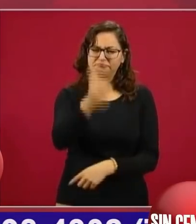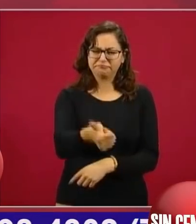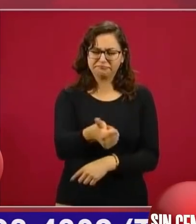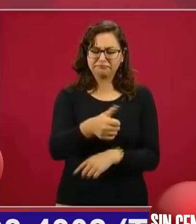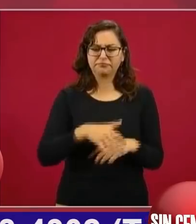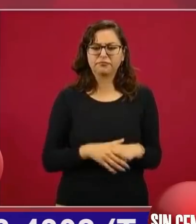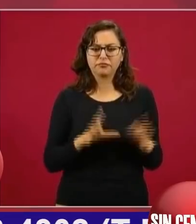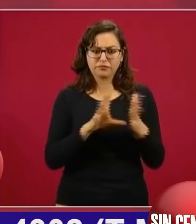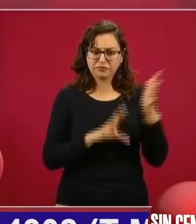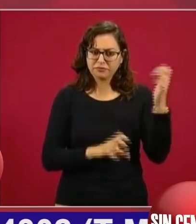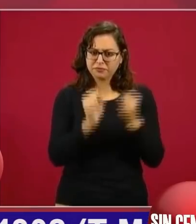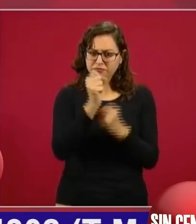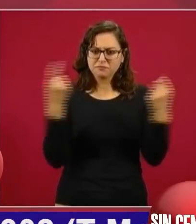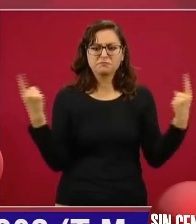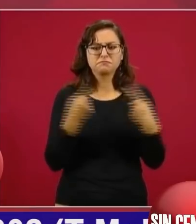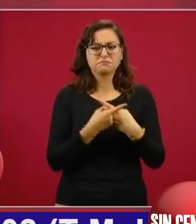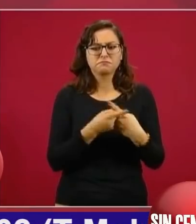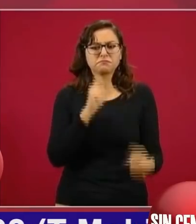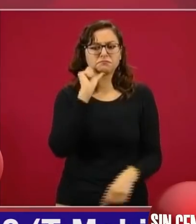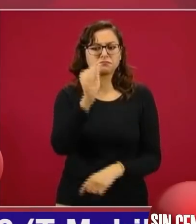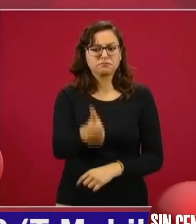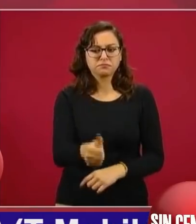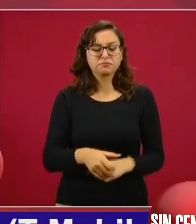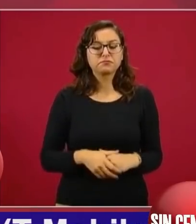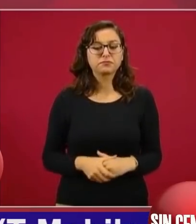no violar la Constitución.